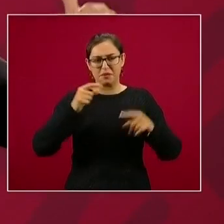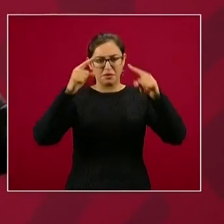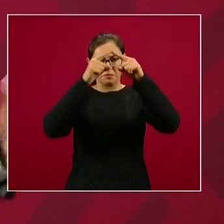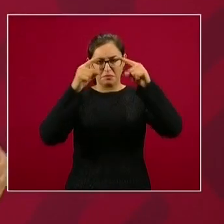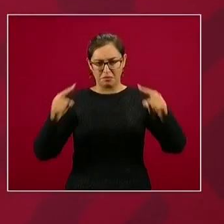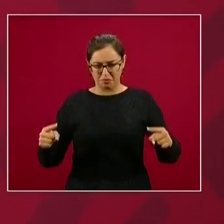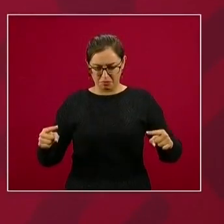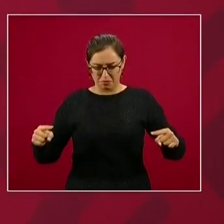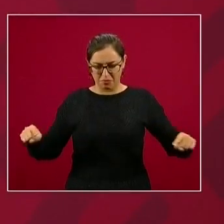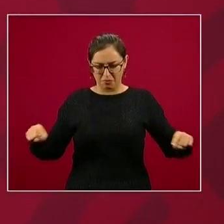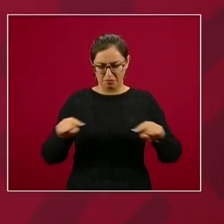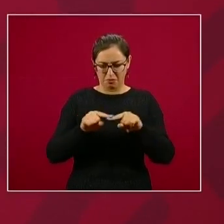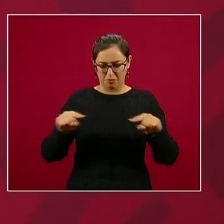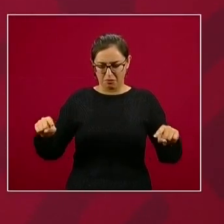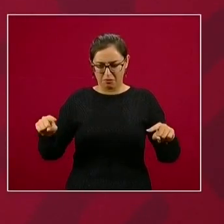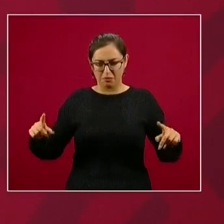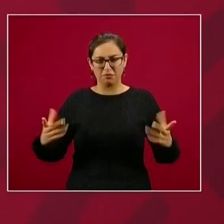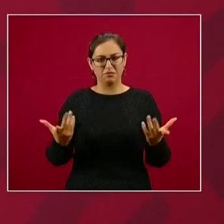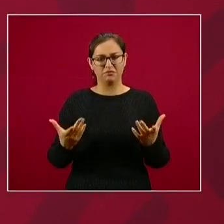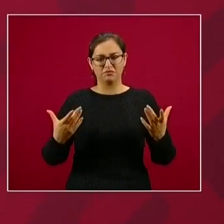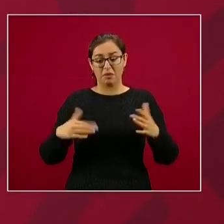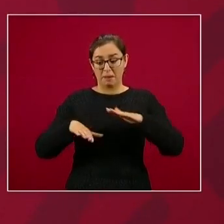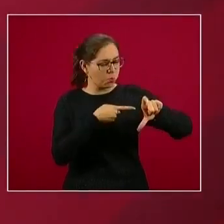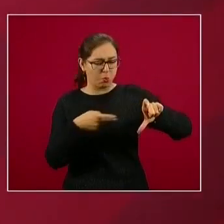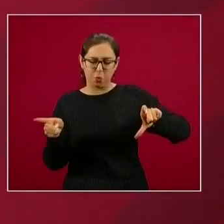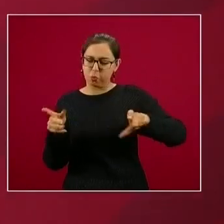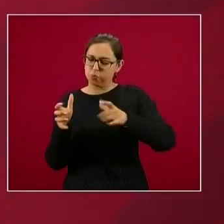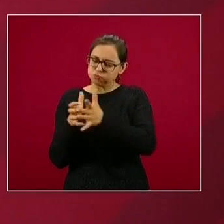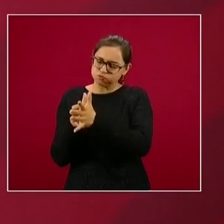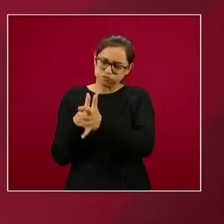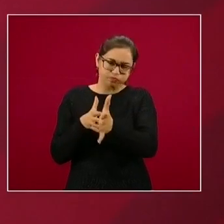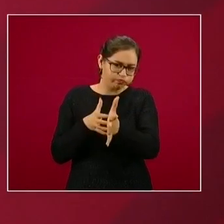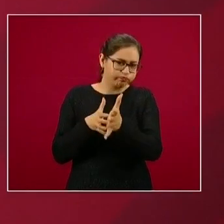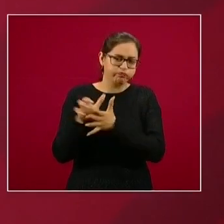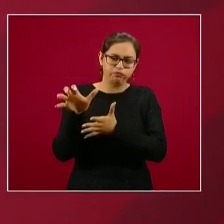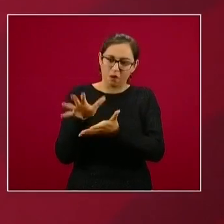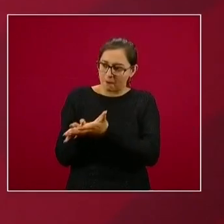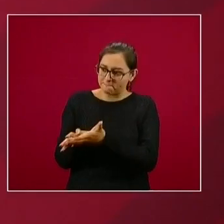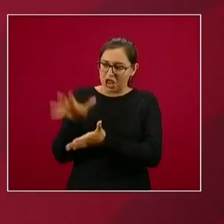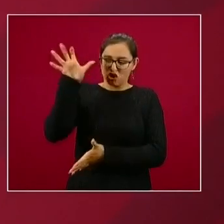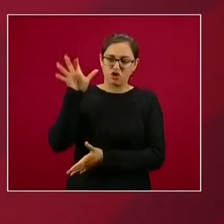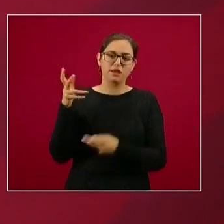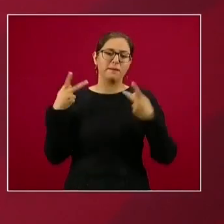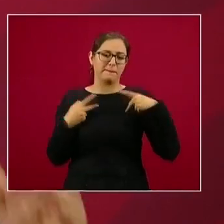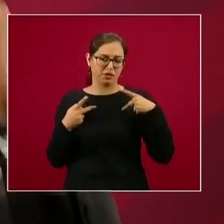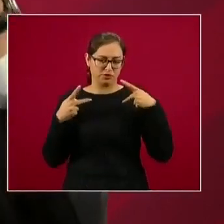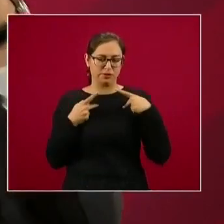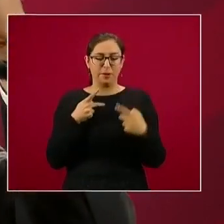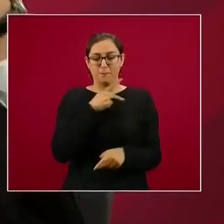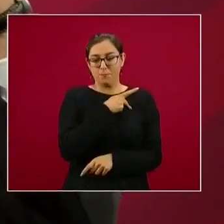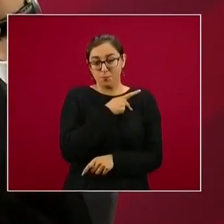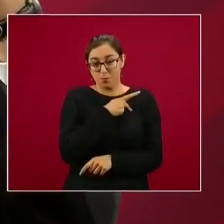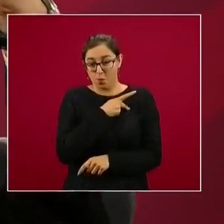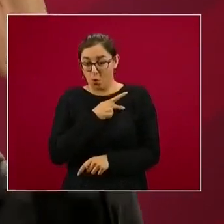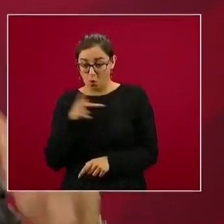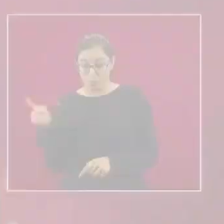información sobre los contribuyentes, lo cual naturalmente genera mucha inquietud. Esto durante las visitas domiciliarias, esto fue lo que